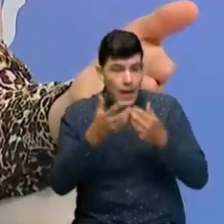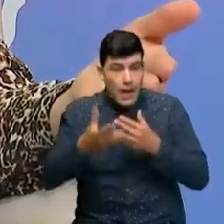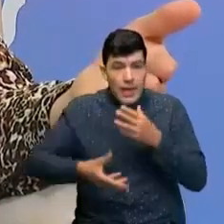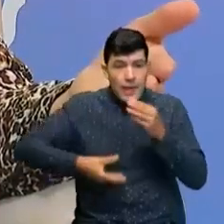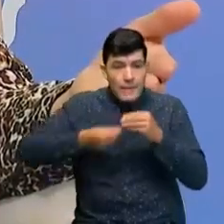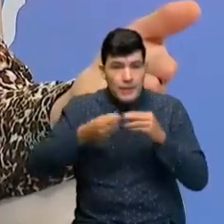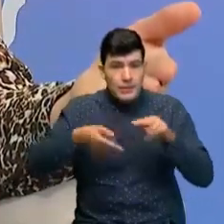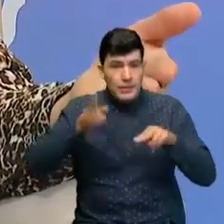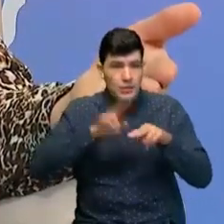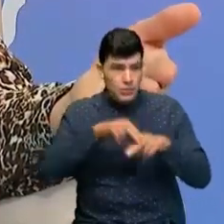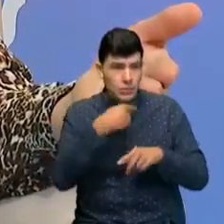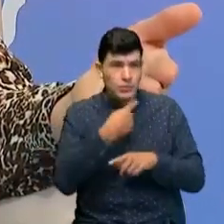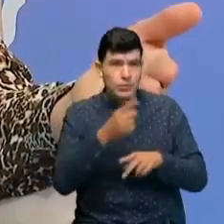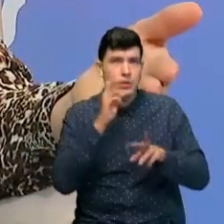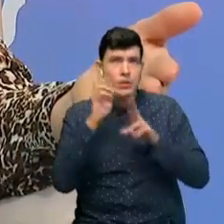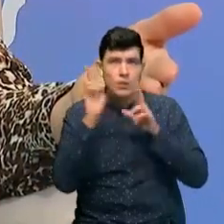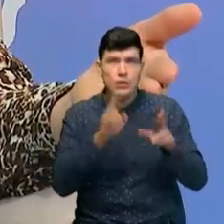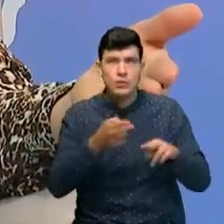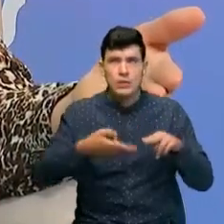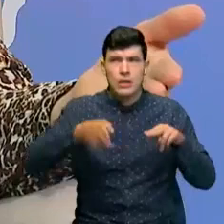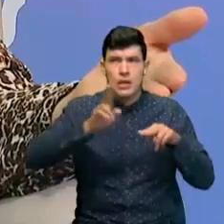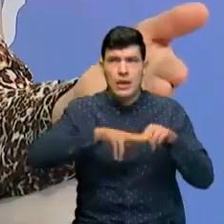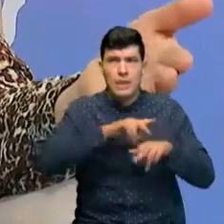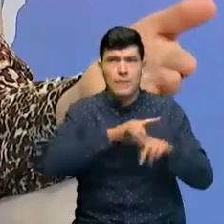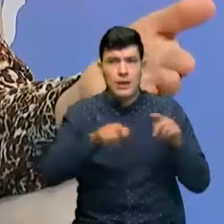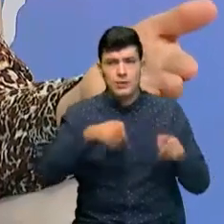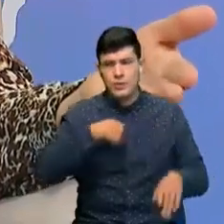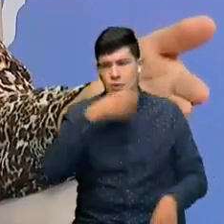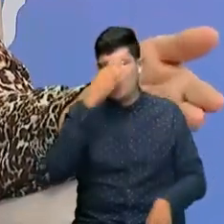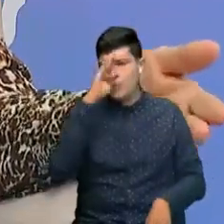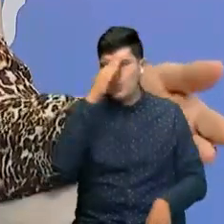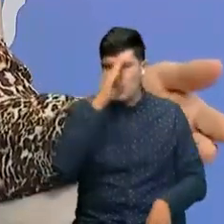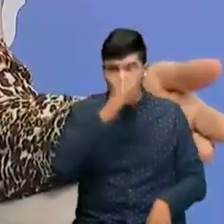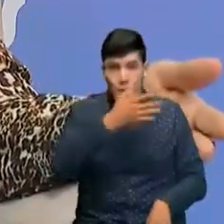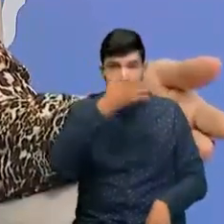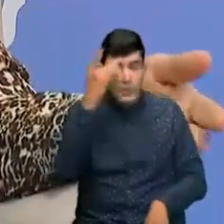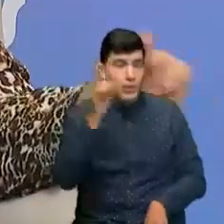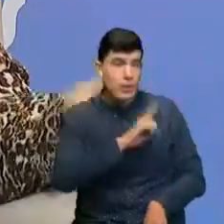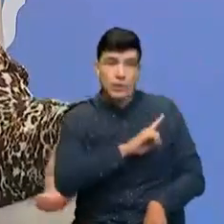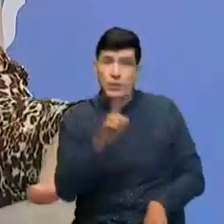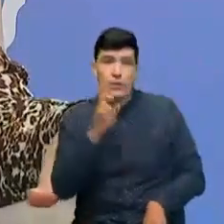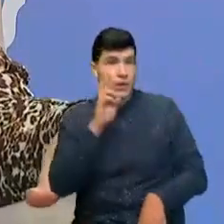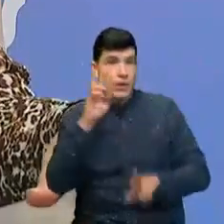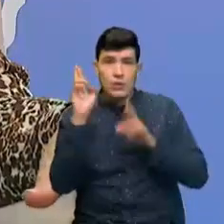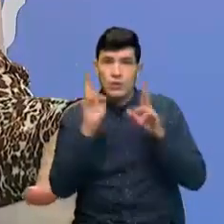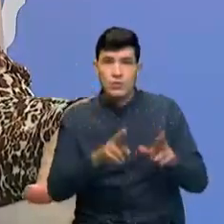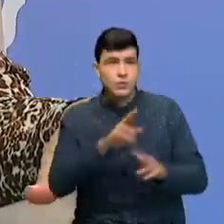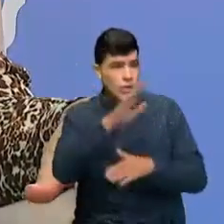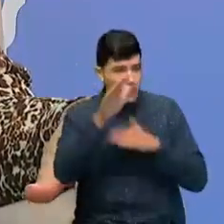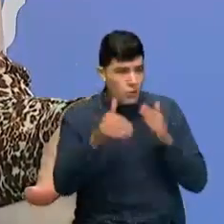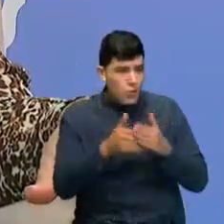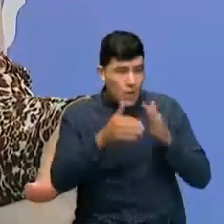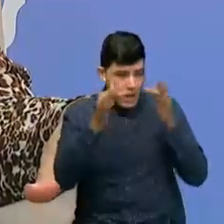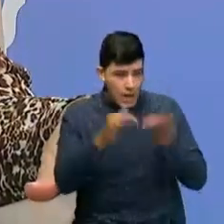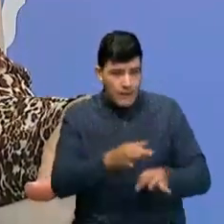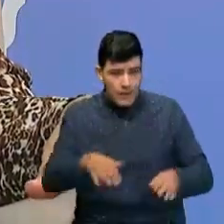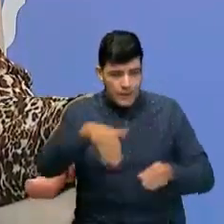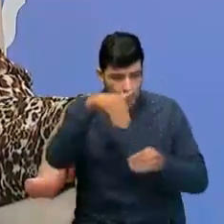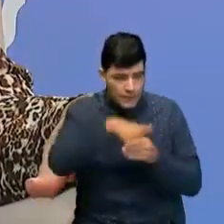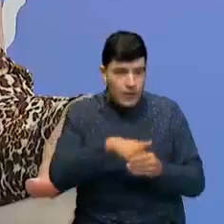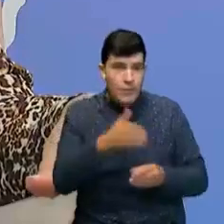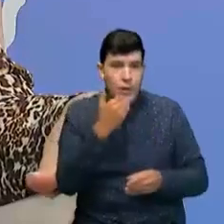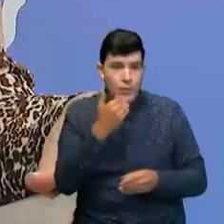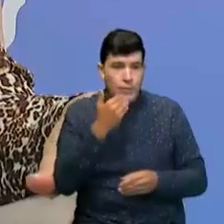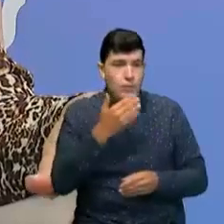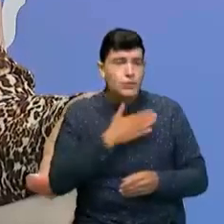intereses, pues ellos dicen que le reconocen intereses a uno, pero lo dudo mucho porque generalmente no le reconocen a uno toda la plata que tiene en el fondo. Por ejemplo,